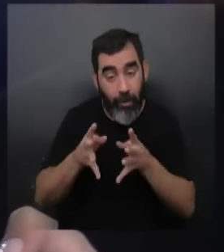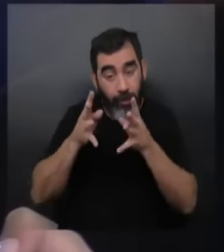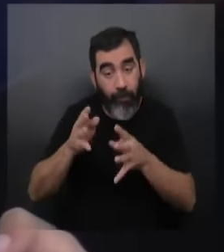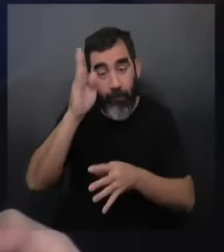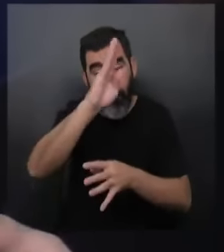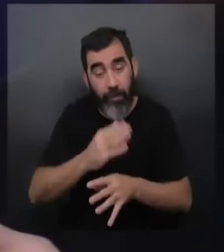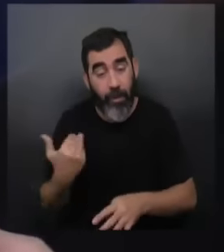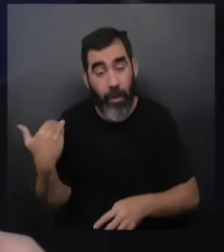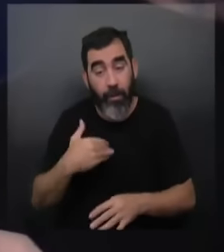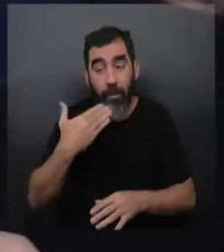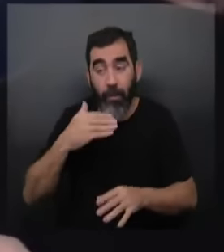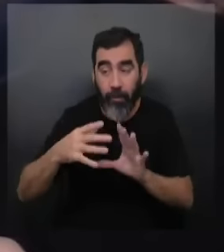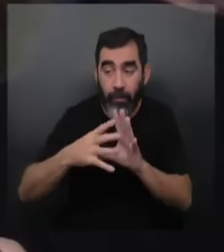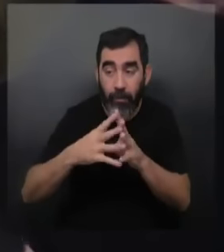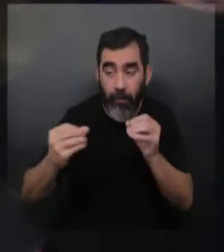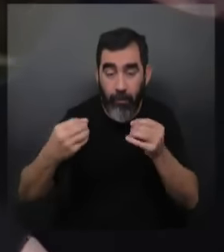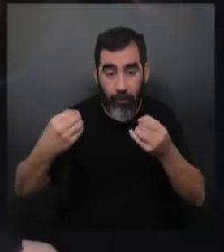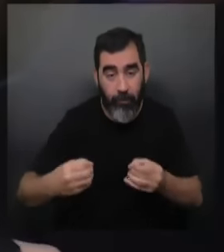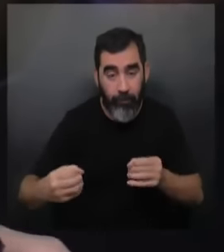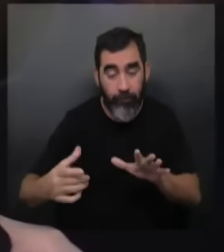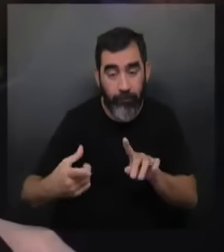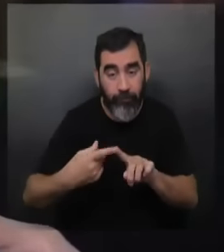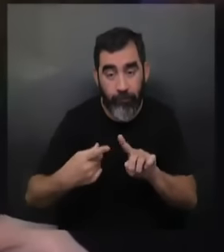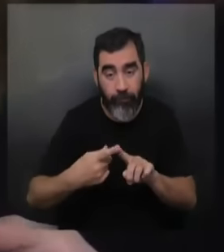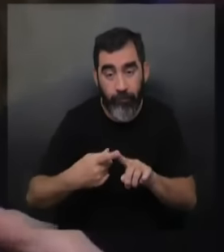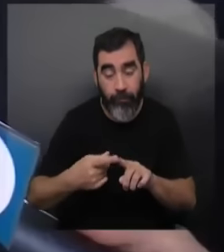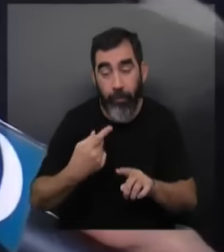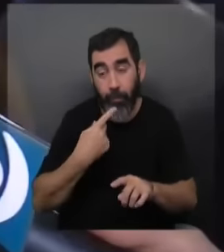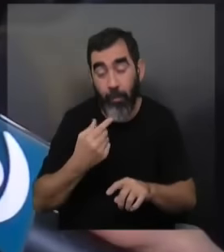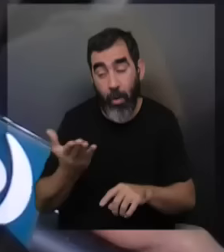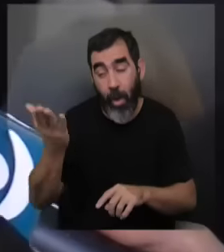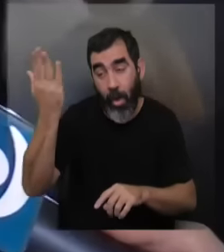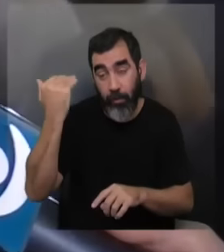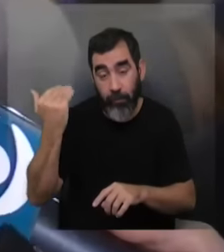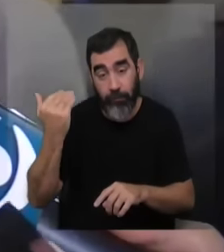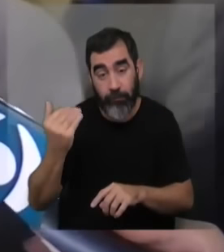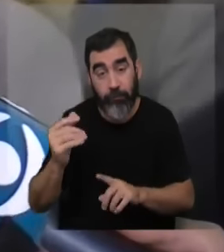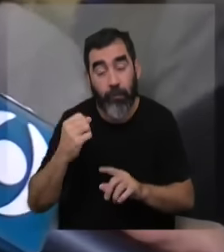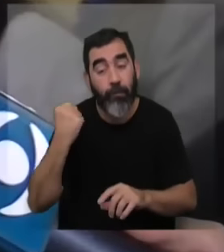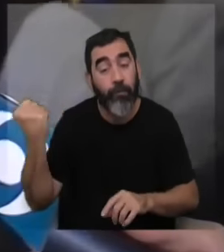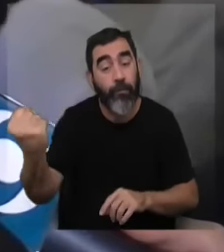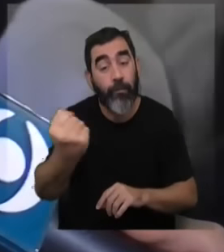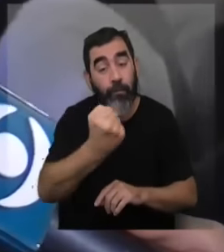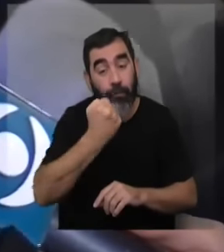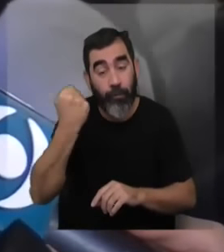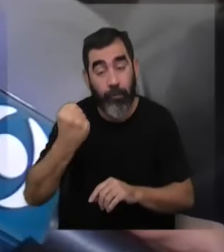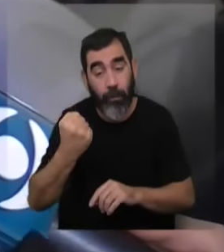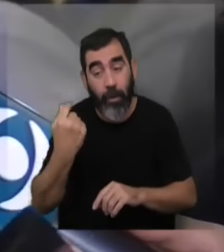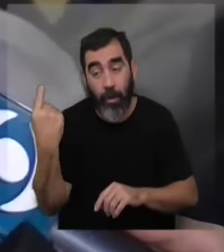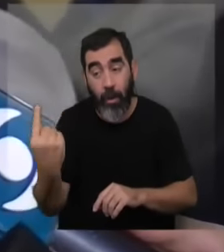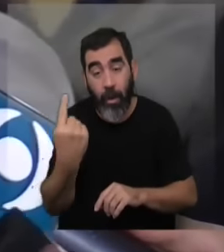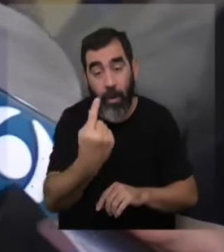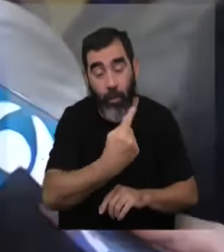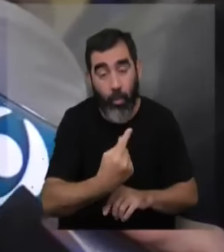Brasil y Argentina se entienda como fue ayer entonces es fundamental que cada uno